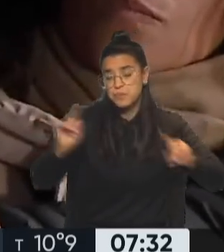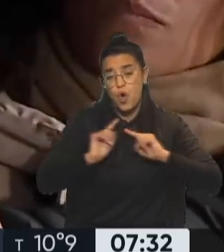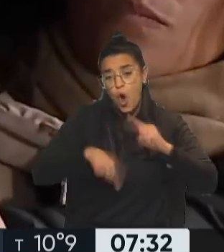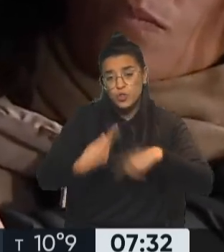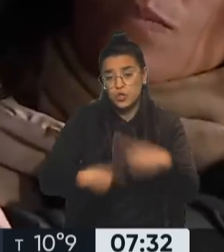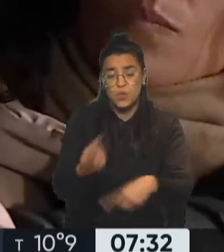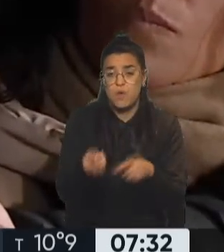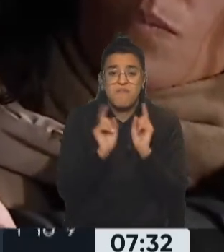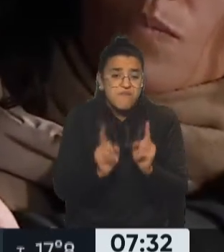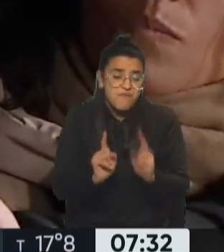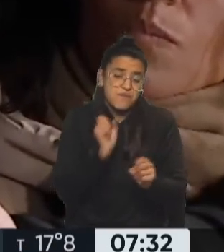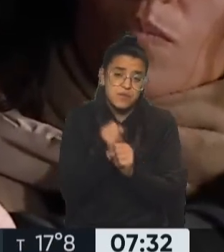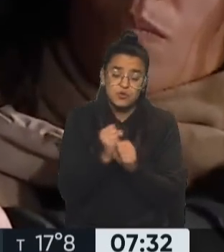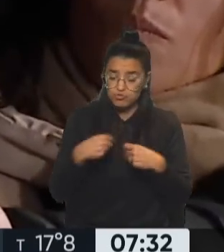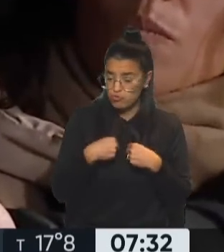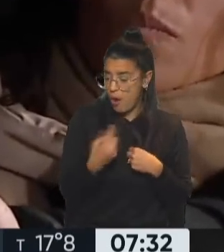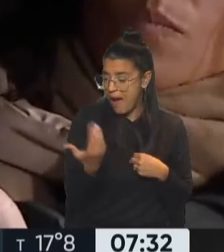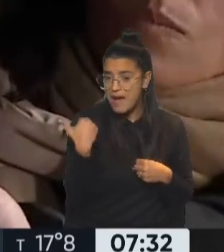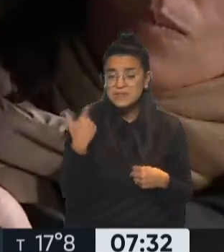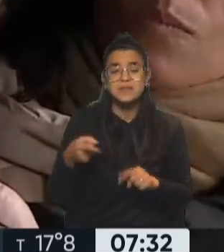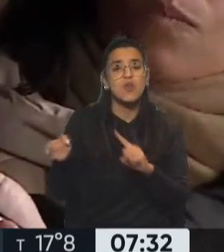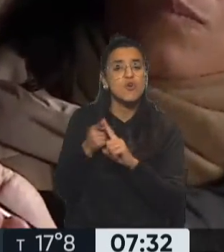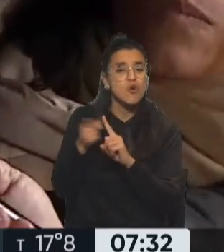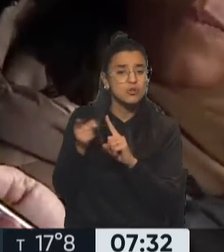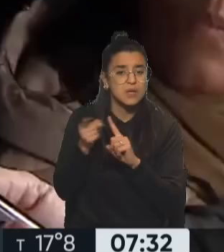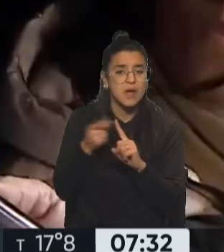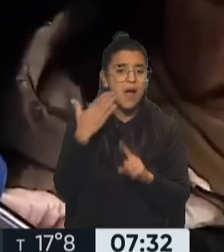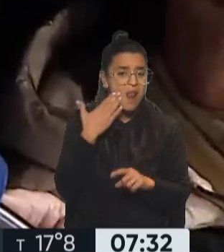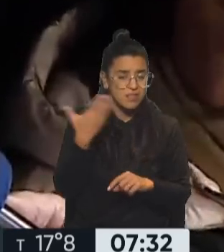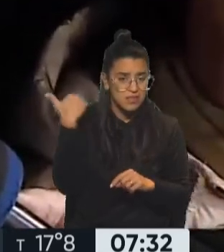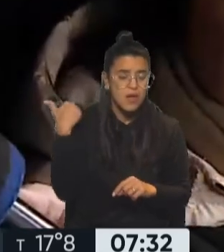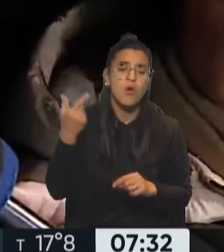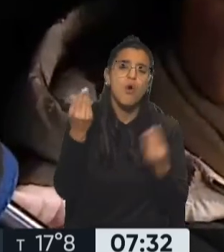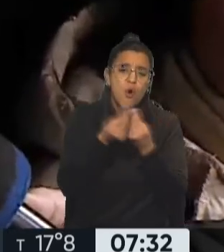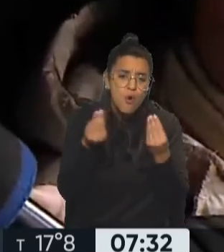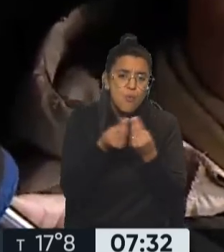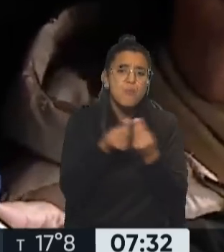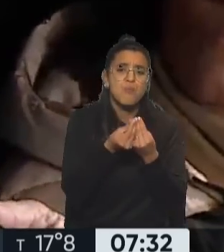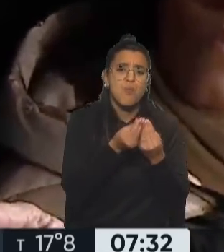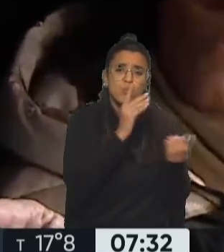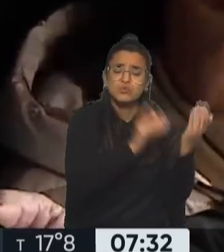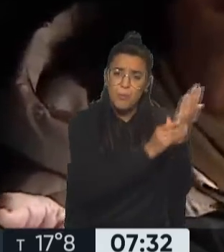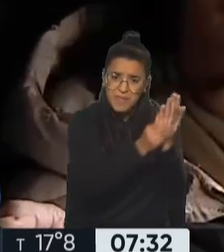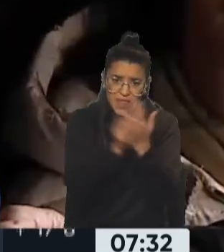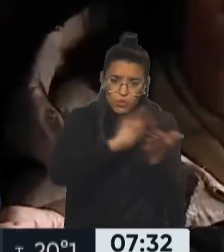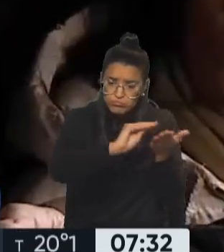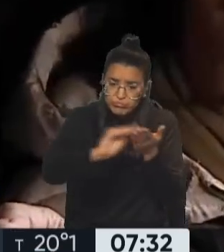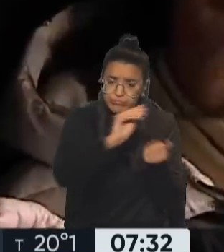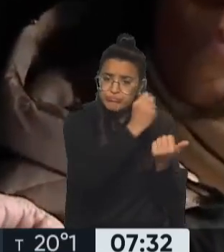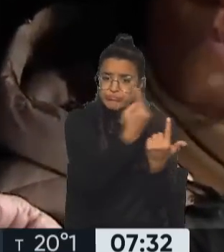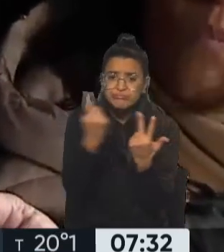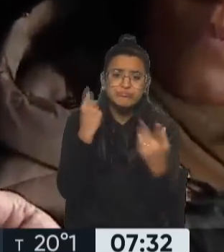de trabajo. Yo en el día de ayer he tomado contacto en el transcurso de la tarde con varios de ellos y en el transcurso de la